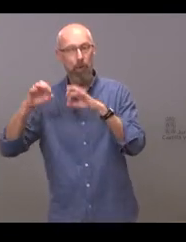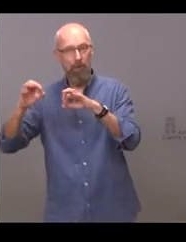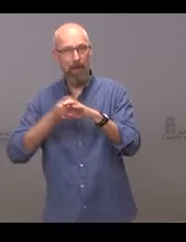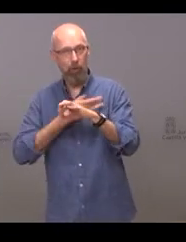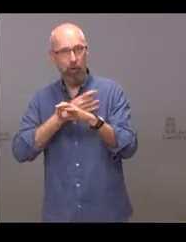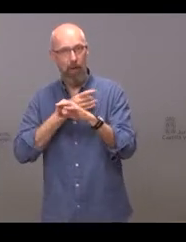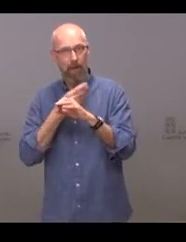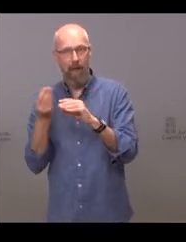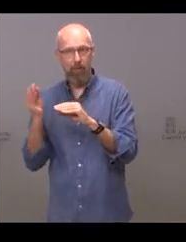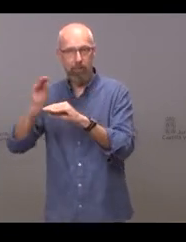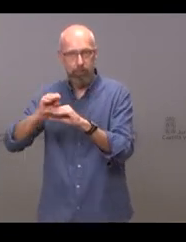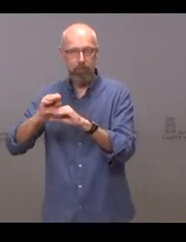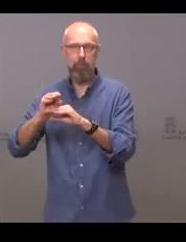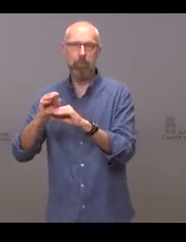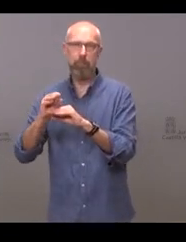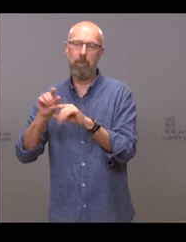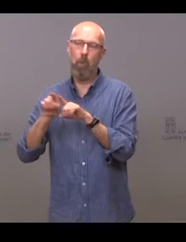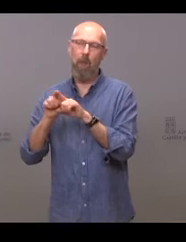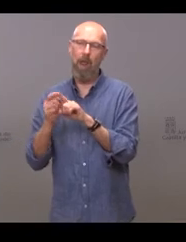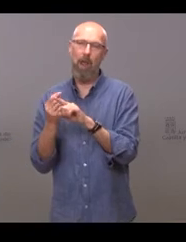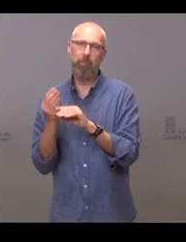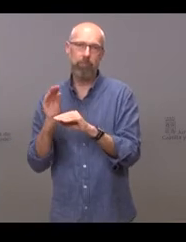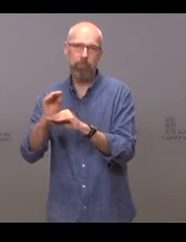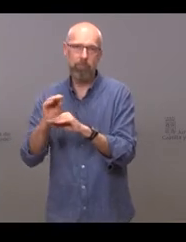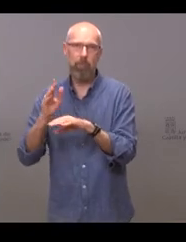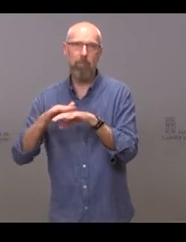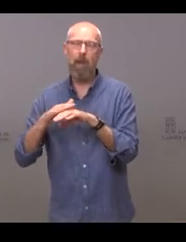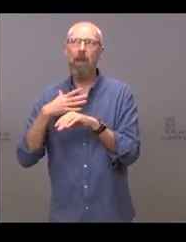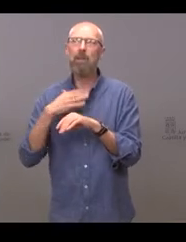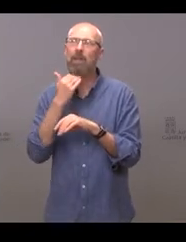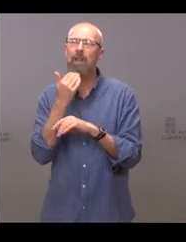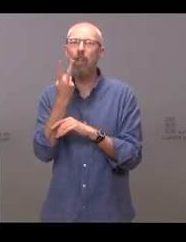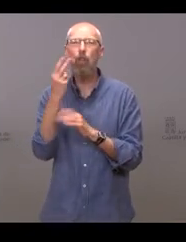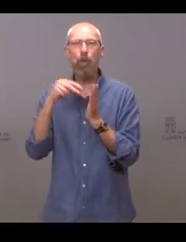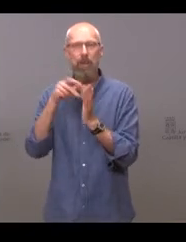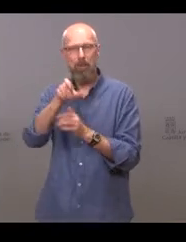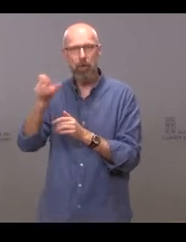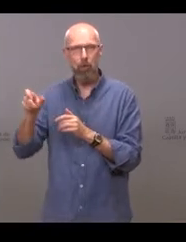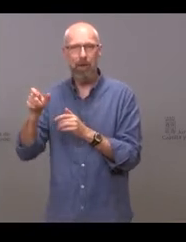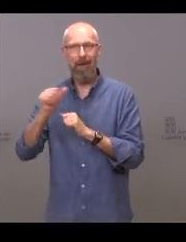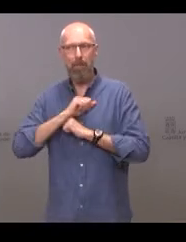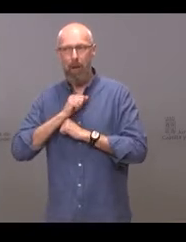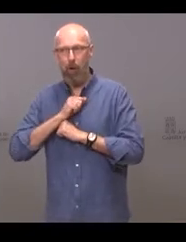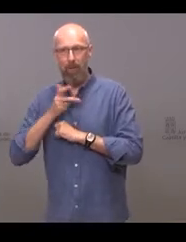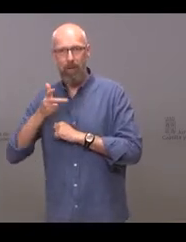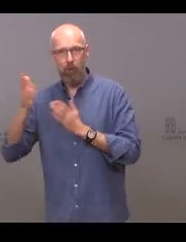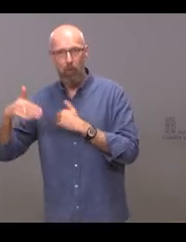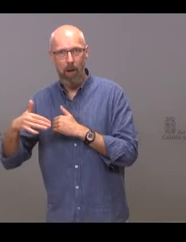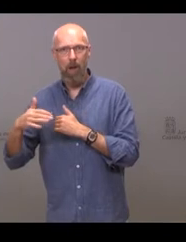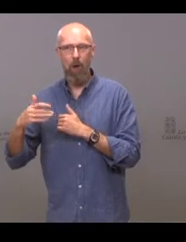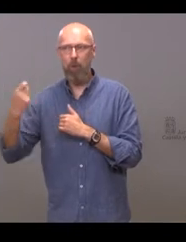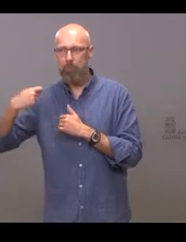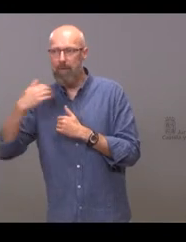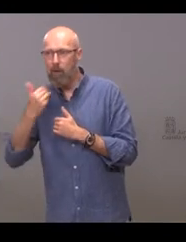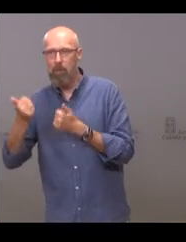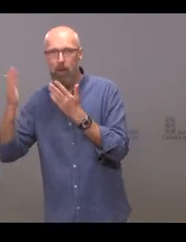o una especie de subsidio una ayuda económica para cerca de 2.000 trabajadores que no tienen derecho a desempleo y no tienen subsidio el llamado pie